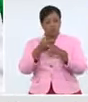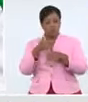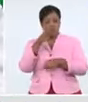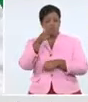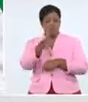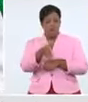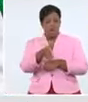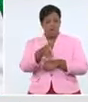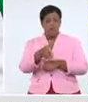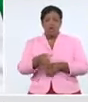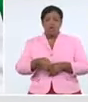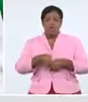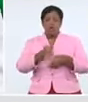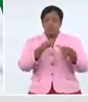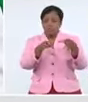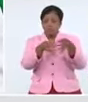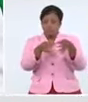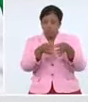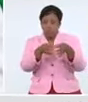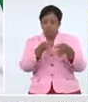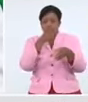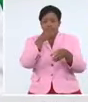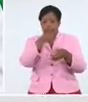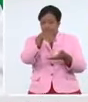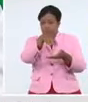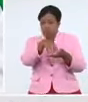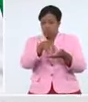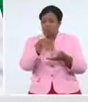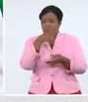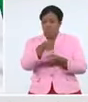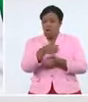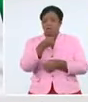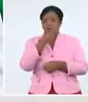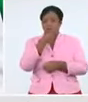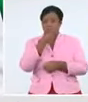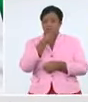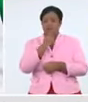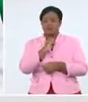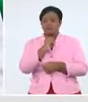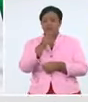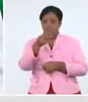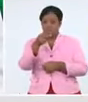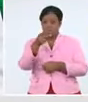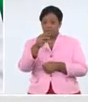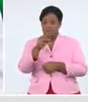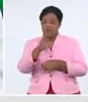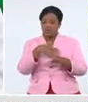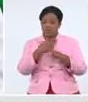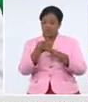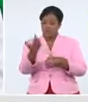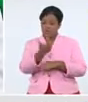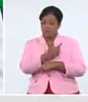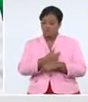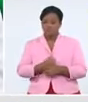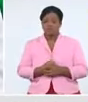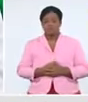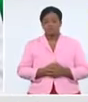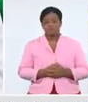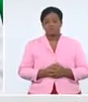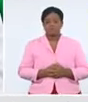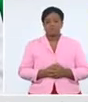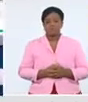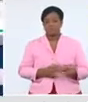centralizados donde pueden acudir y pueden, lo mismo la primera, que completar el resto de las dosis. Y recordar que el esquema no